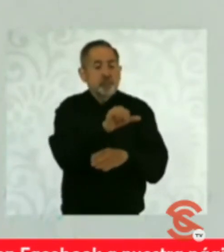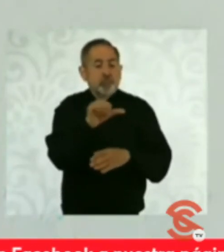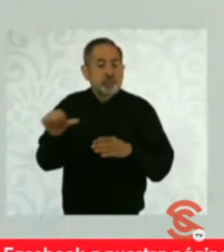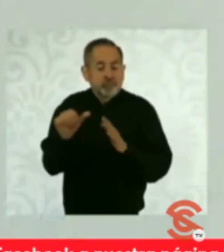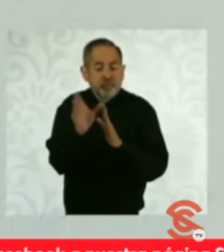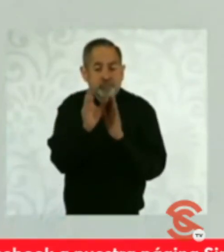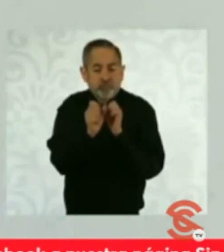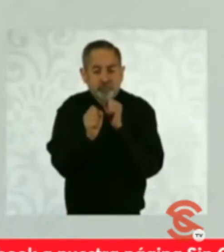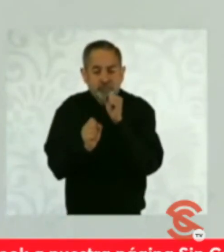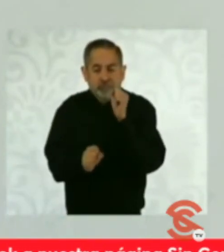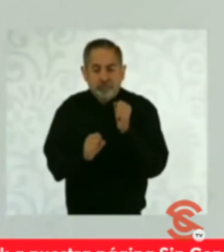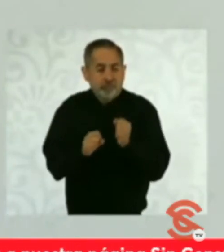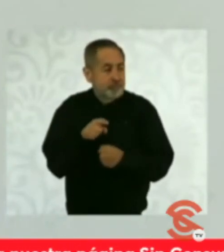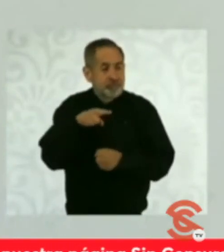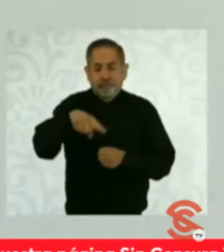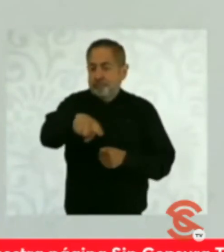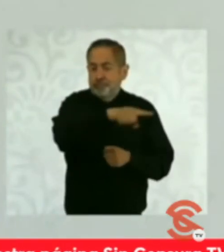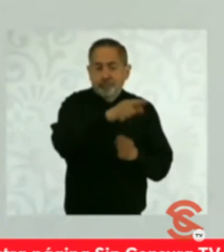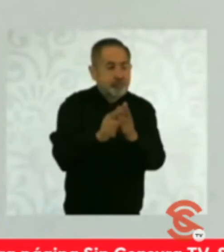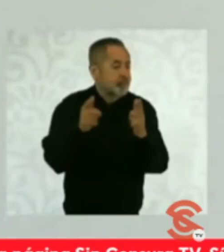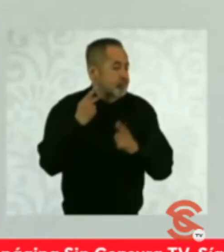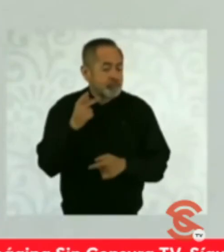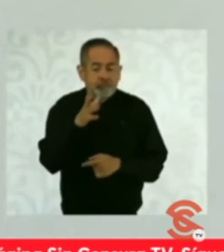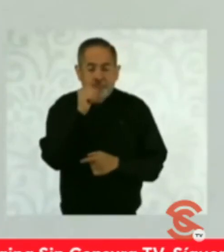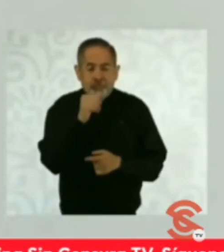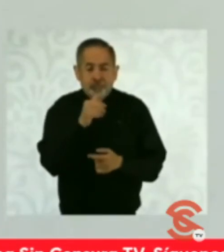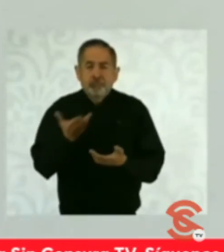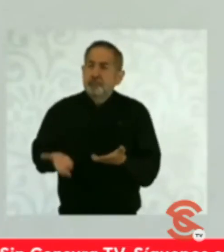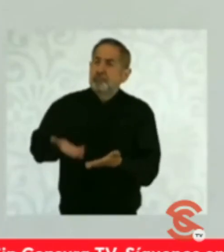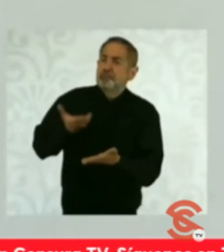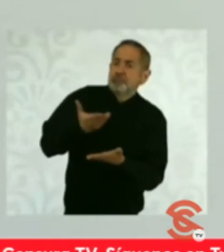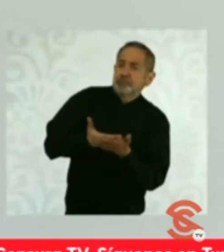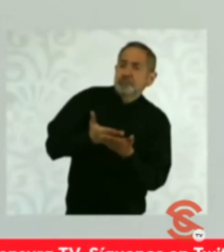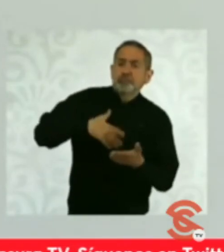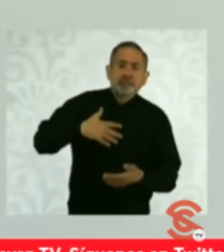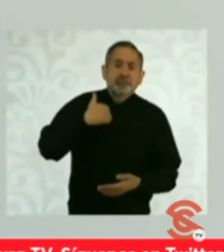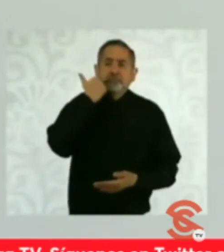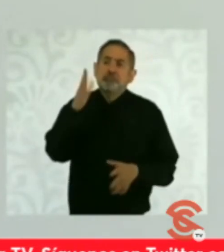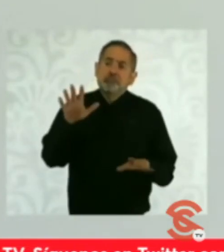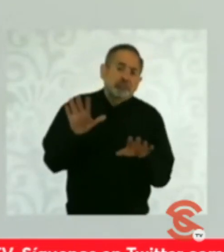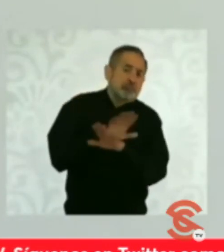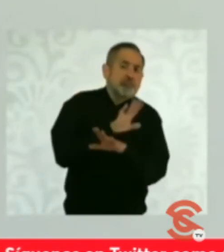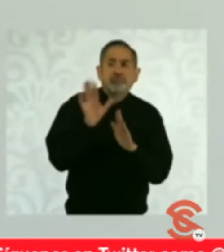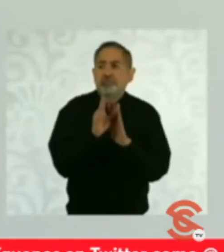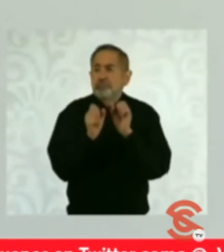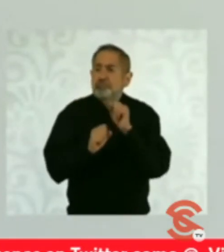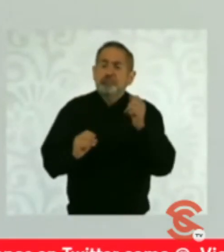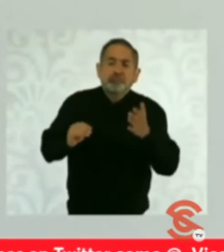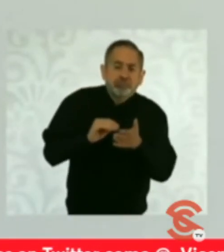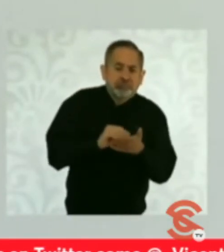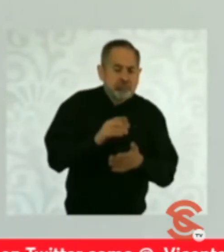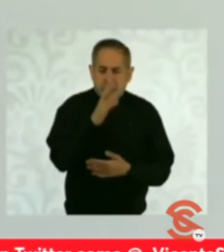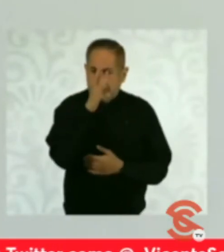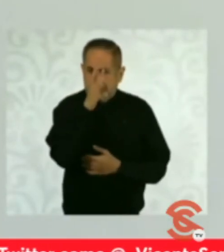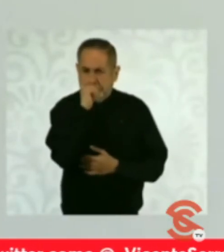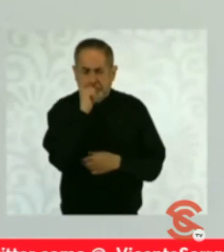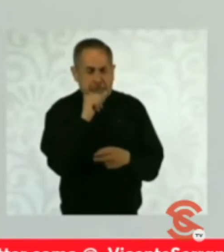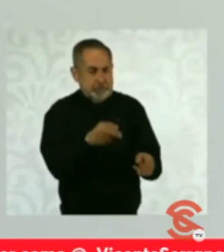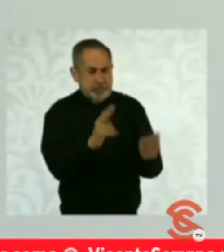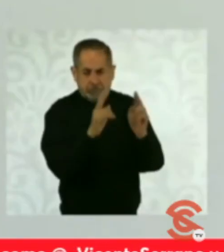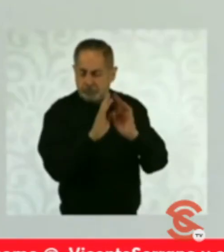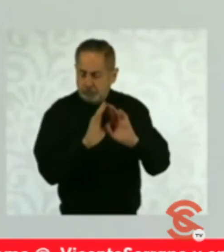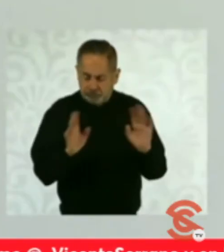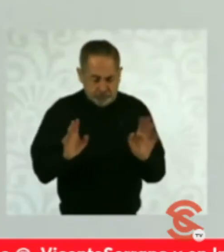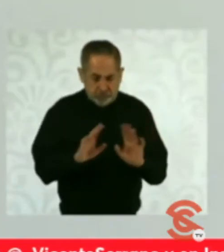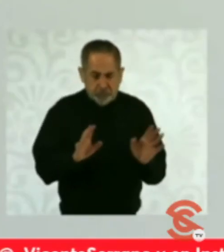a reformas constitucionales. Ese es el primer problema que nosotros hemos mencionado. Un